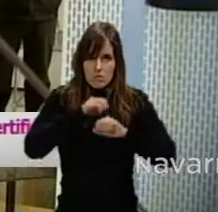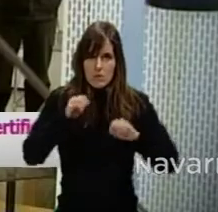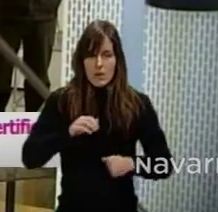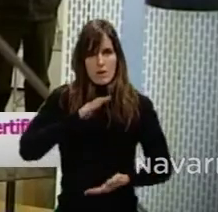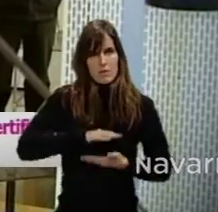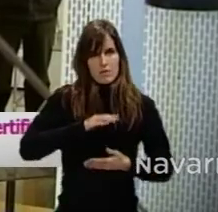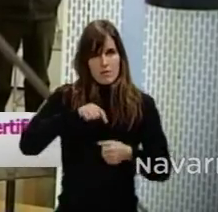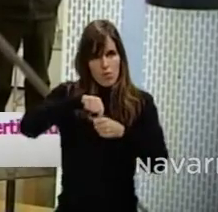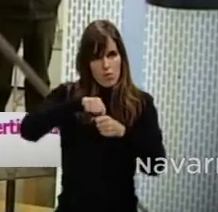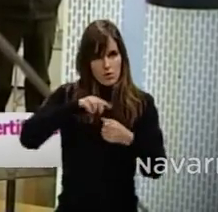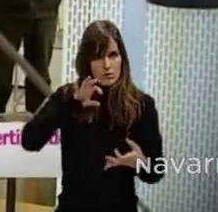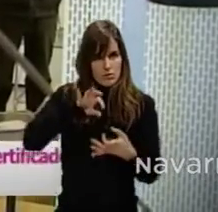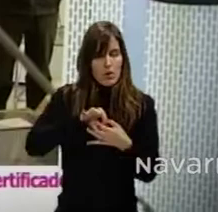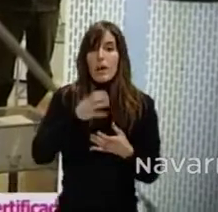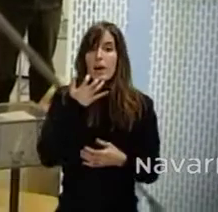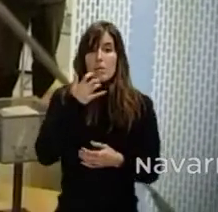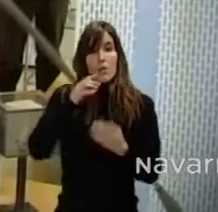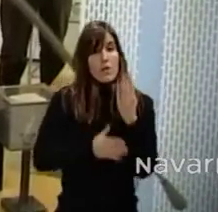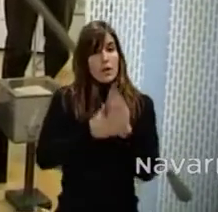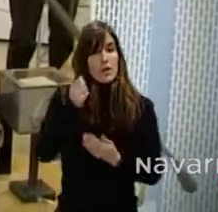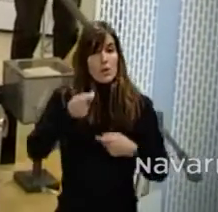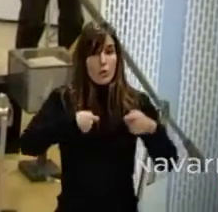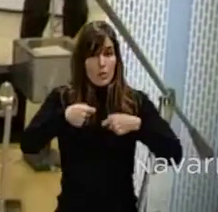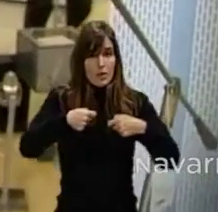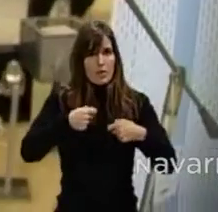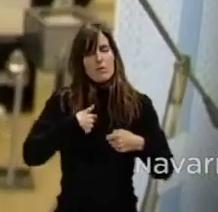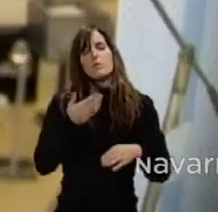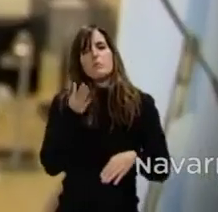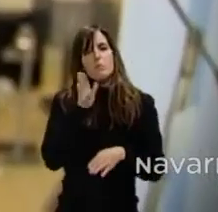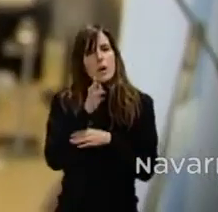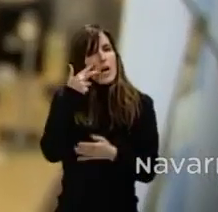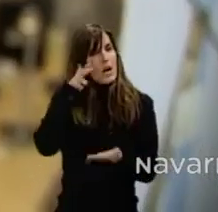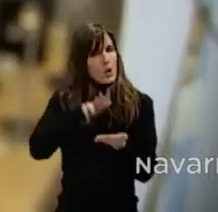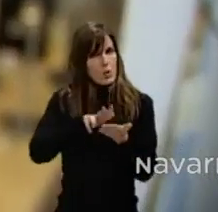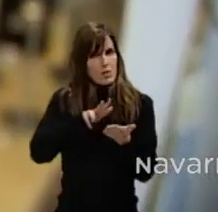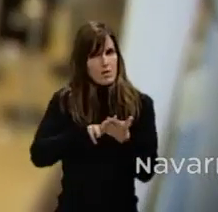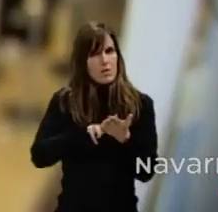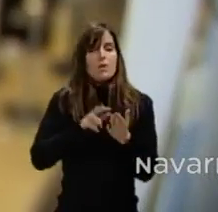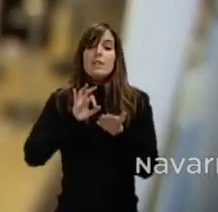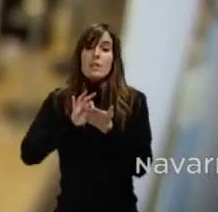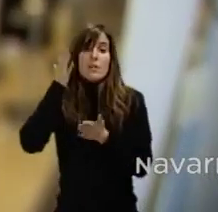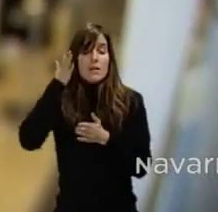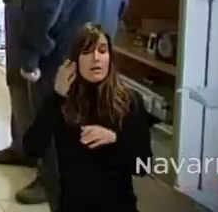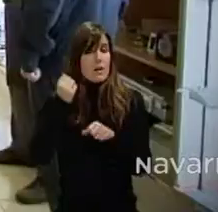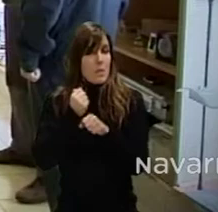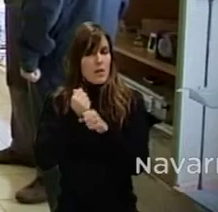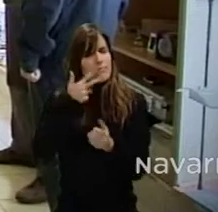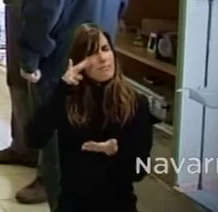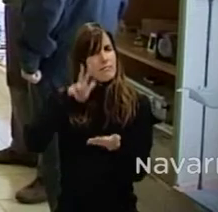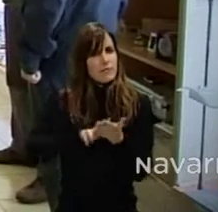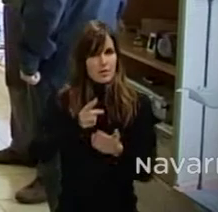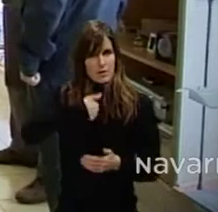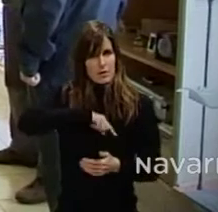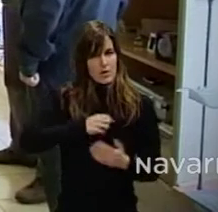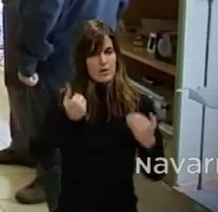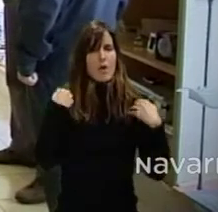ocupación profesional en este caso Federación de Comercios está reconocida por el servicio Navarro de Empleo como centro